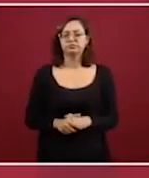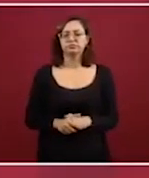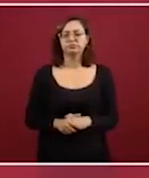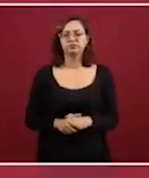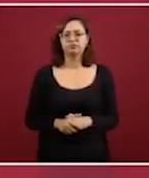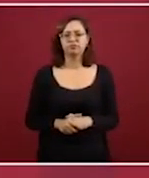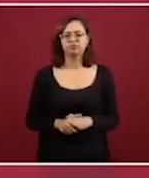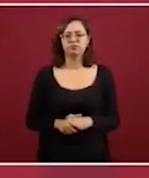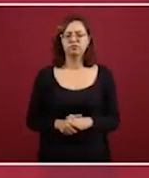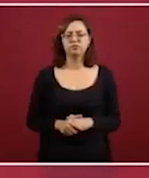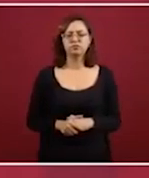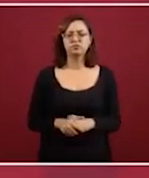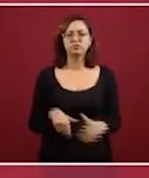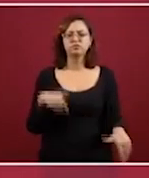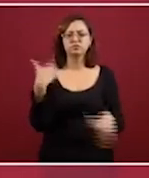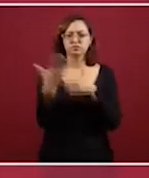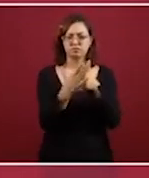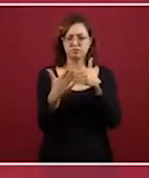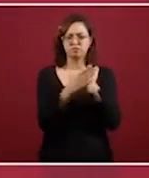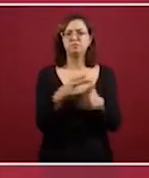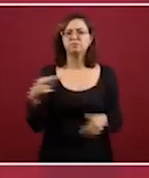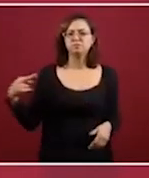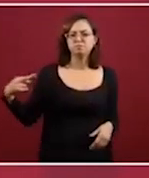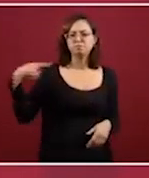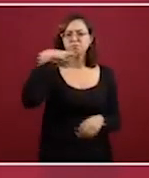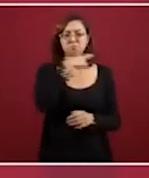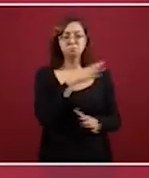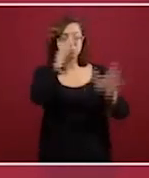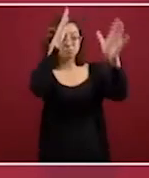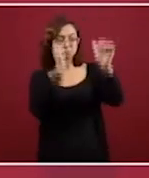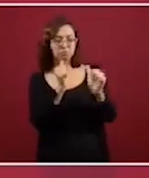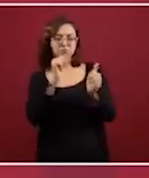y pronto vamos a suscribir un acuerdo,